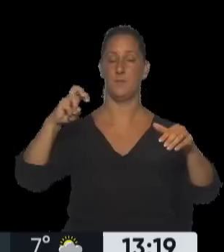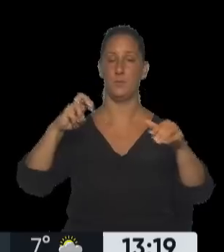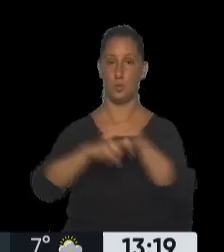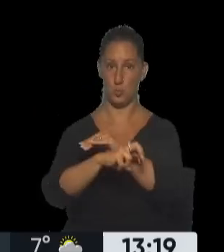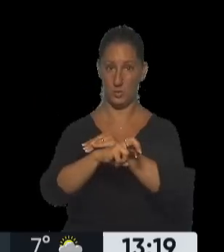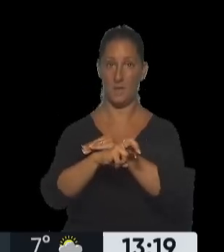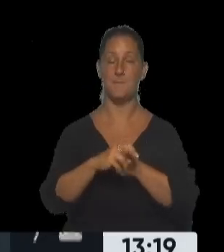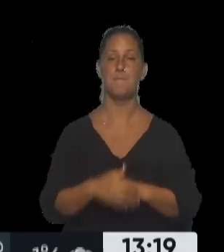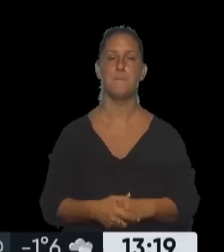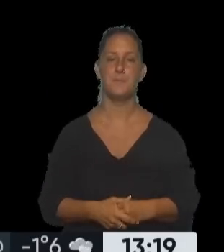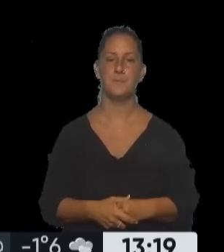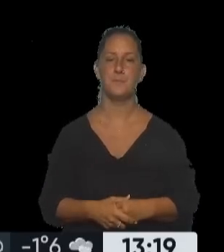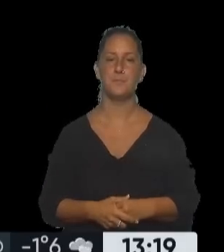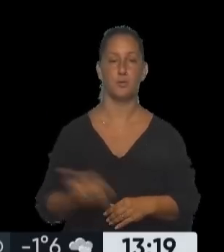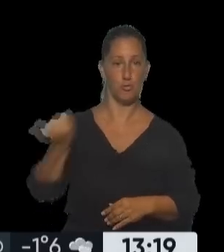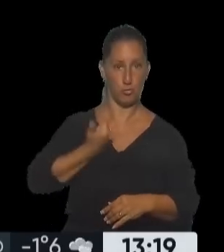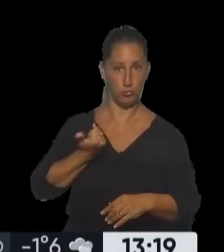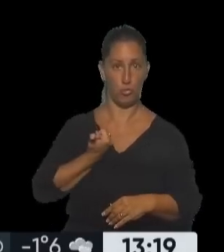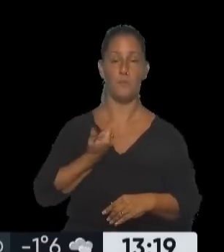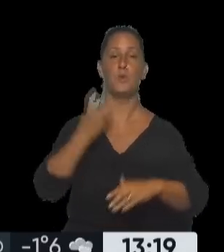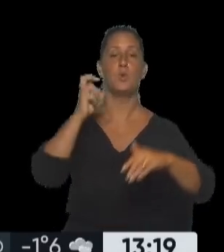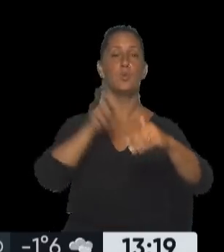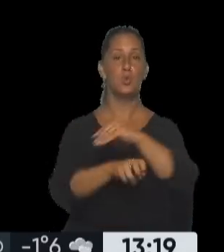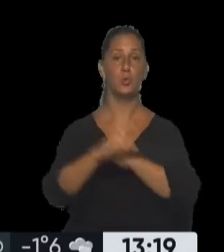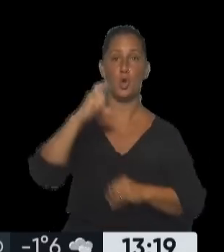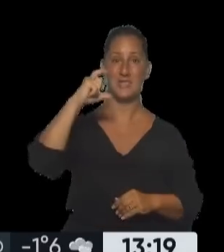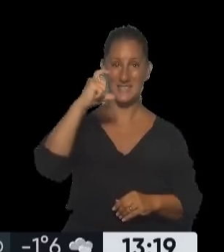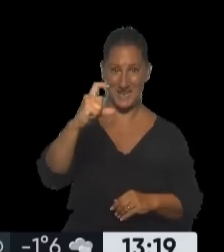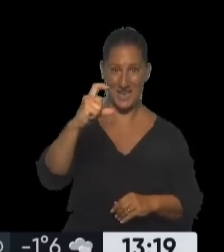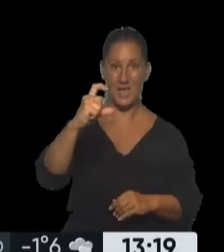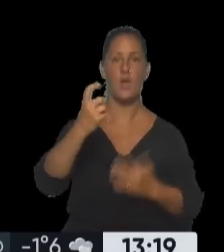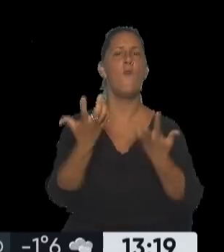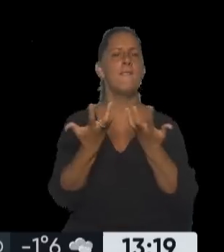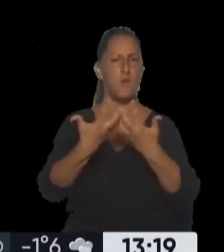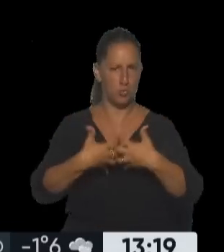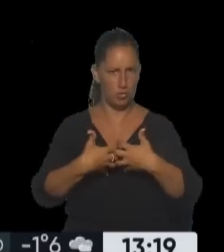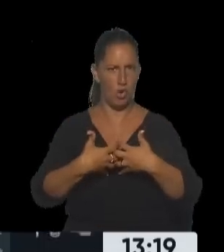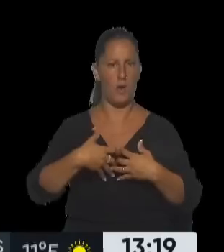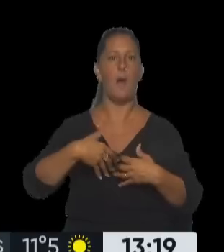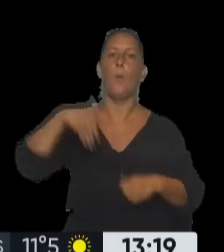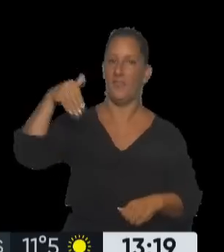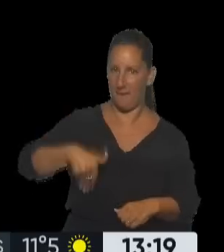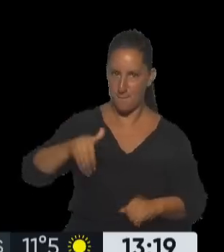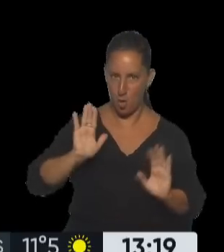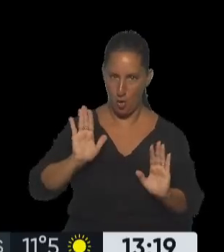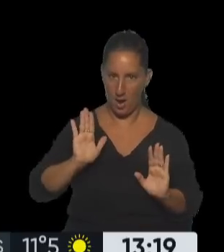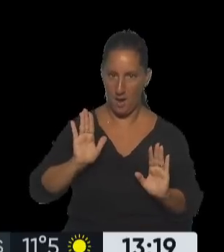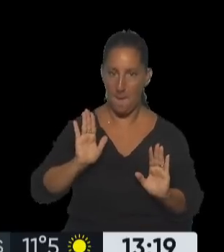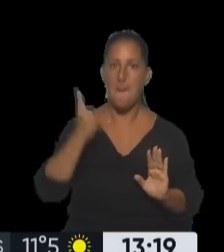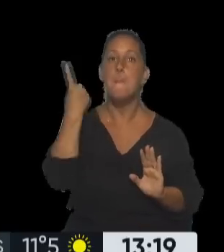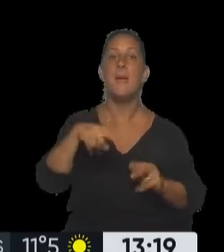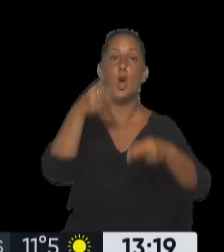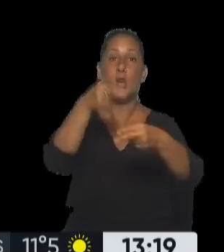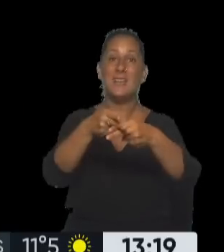de esta boca y De esta zona es que el subte de línea c está funcionando con ferias demoras claro y hasta